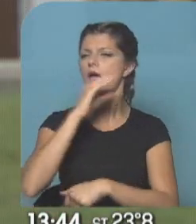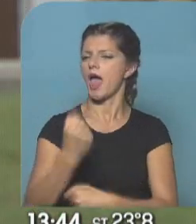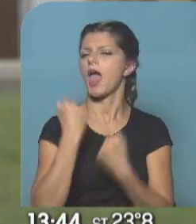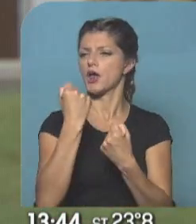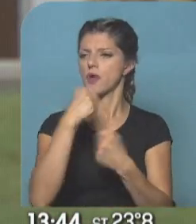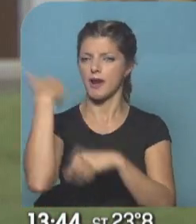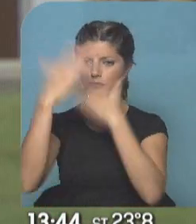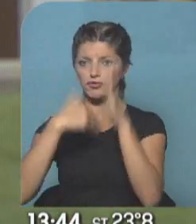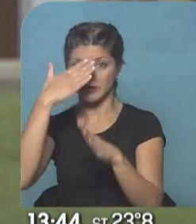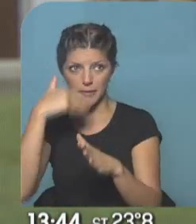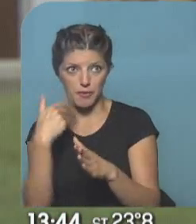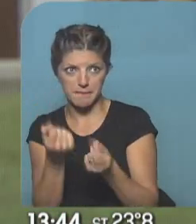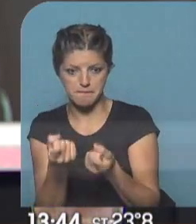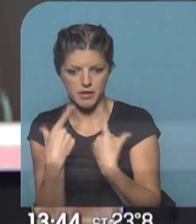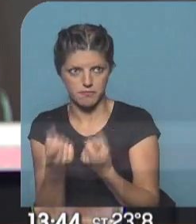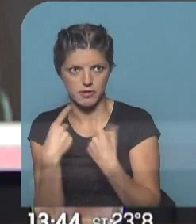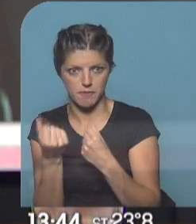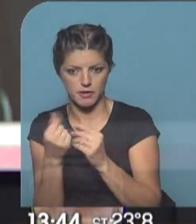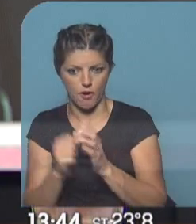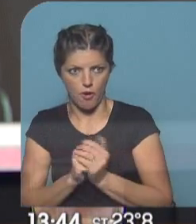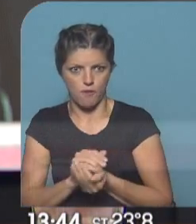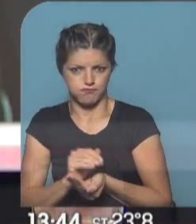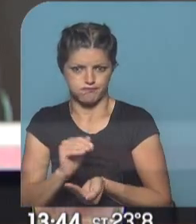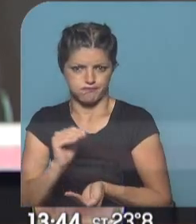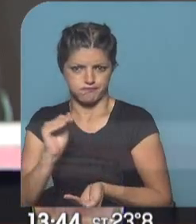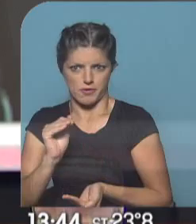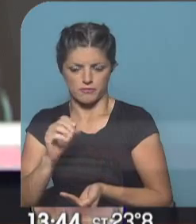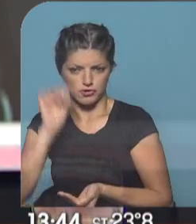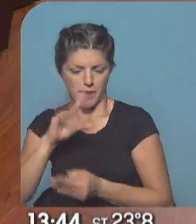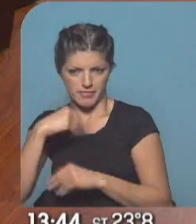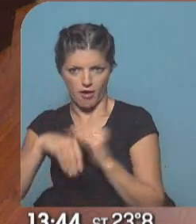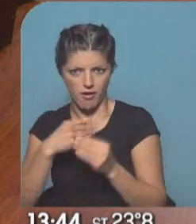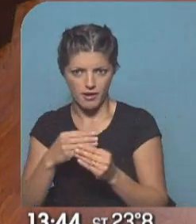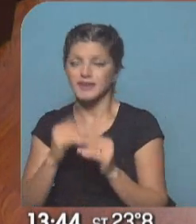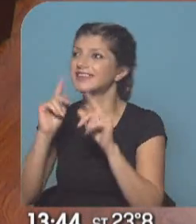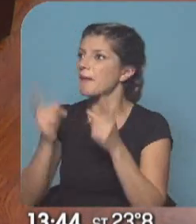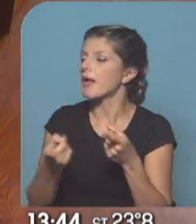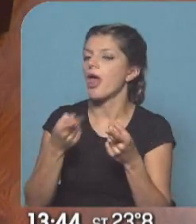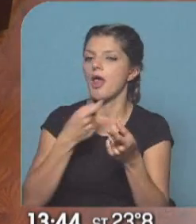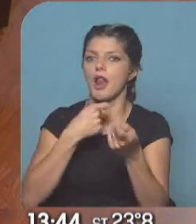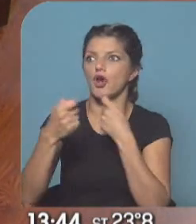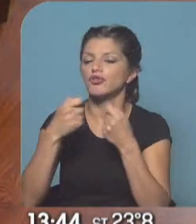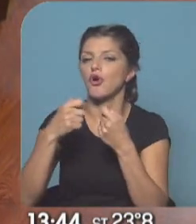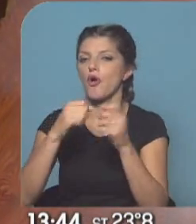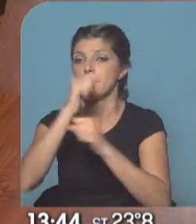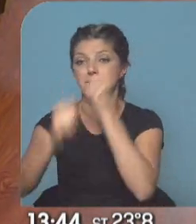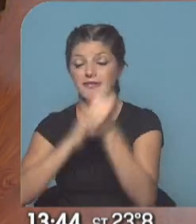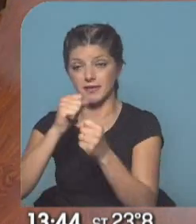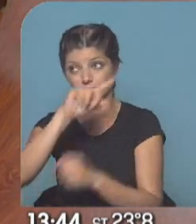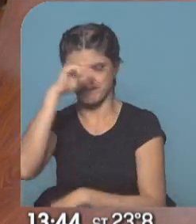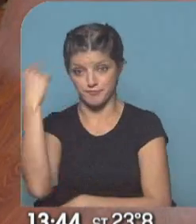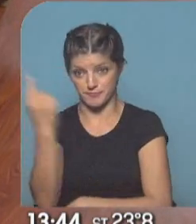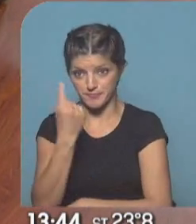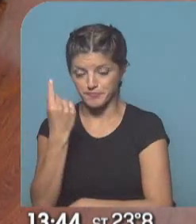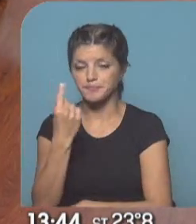la concentración de dinero para uso propio, ¿no? Y de negocios con potencias internacionales, ¿no? Que esta es la otra